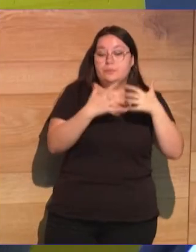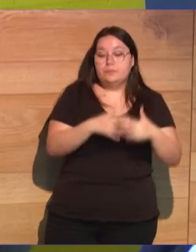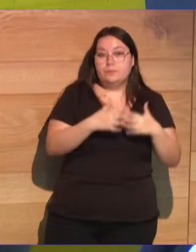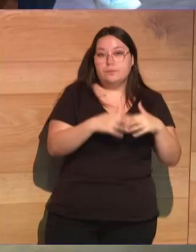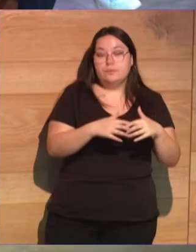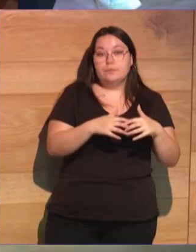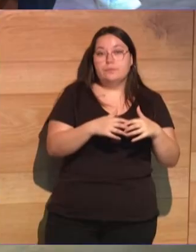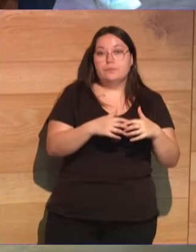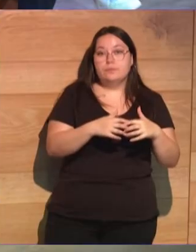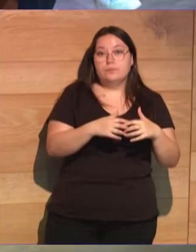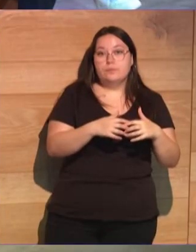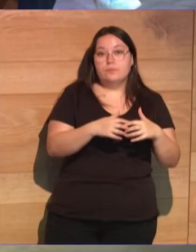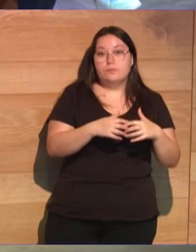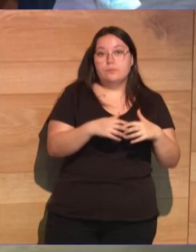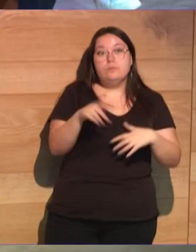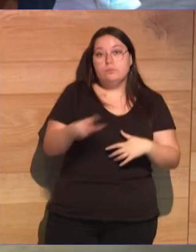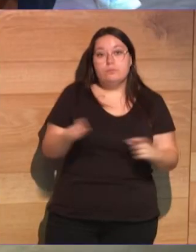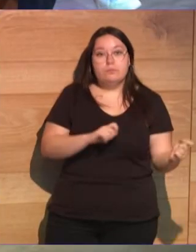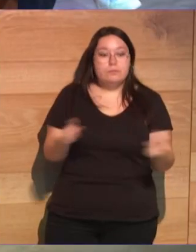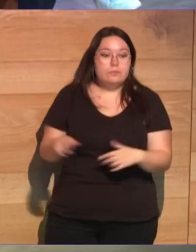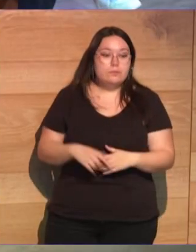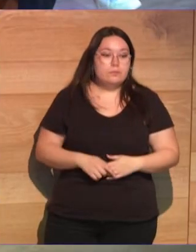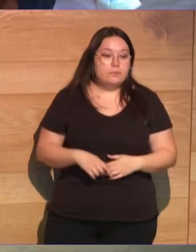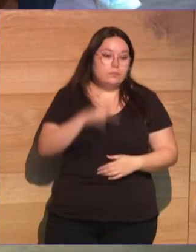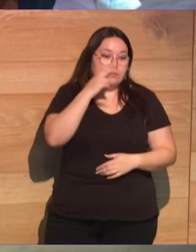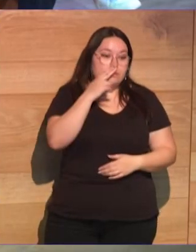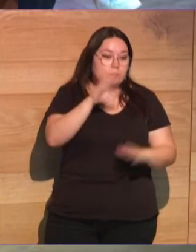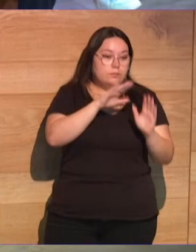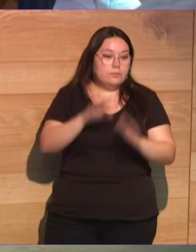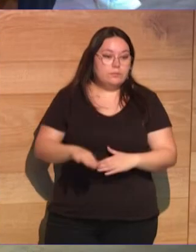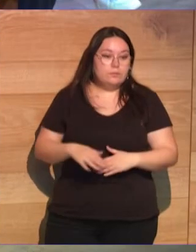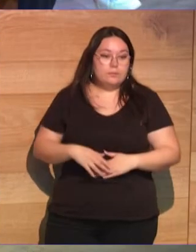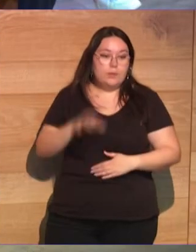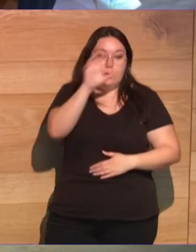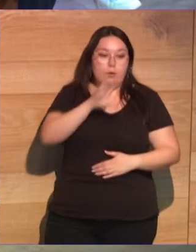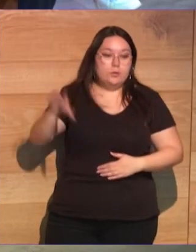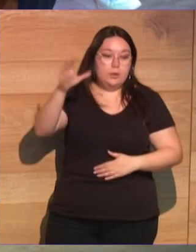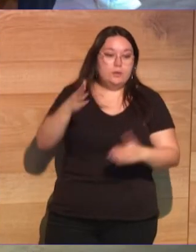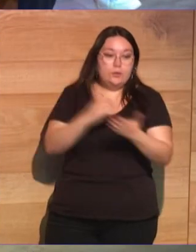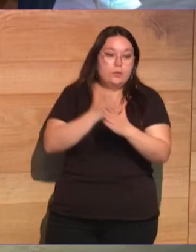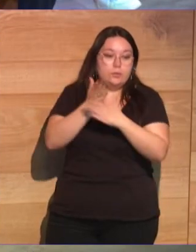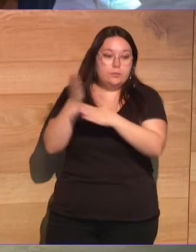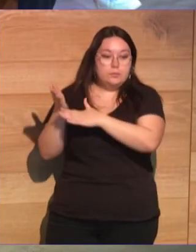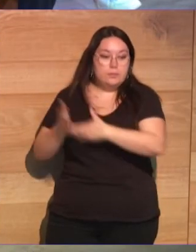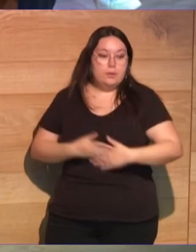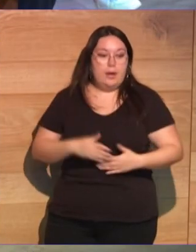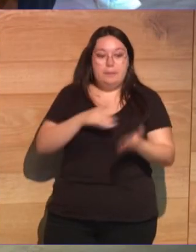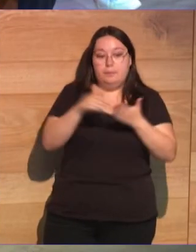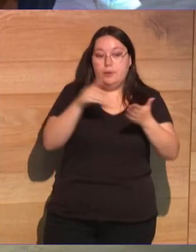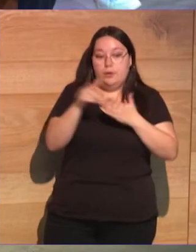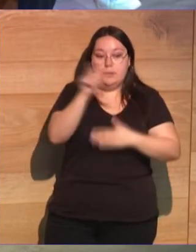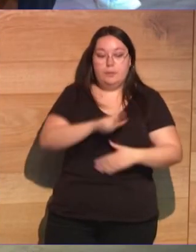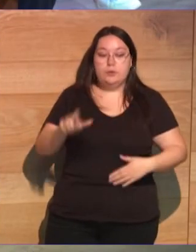siga llegando a más personas. Por lo tanto, el interés último es que llegue a todos los continentes, a todos los millones de personas de Asia,